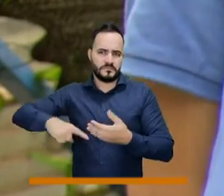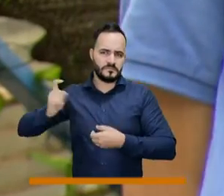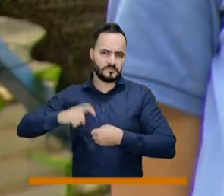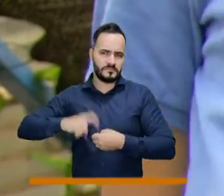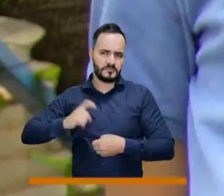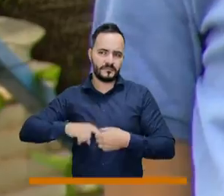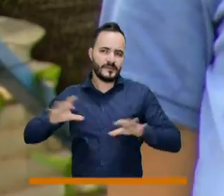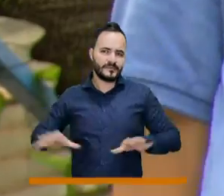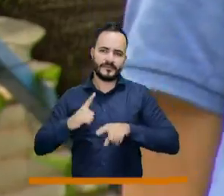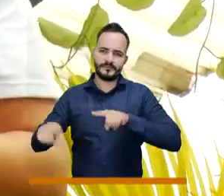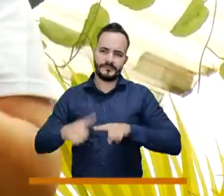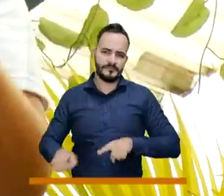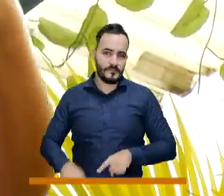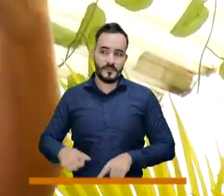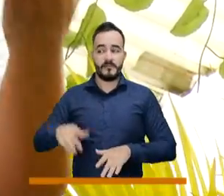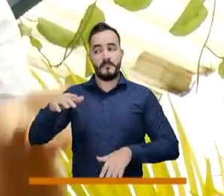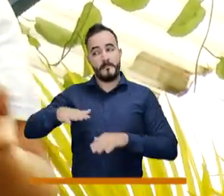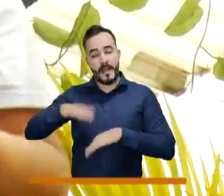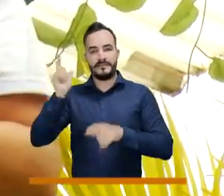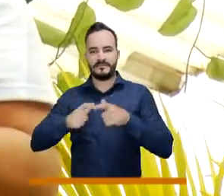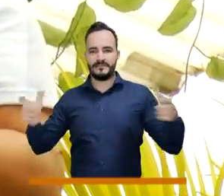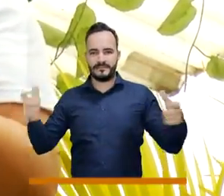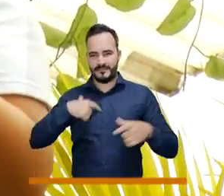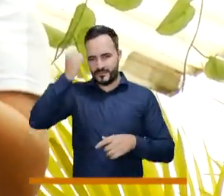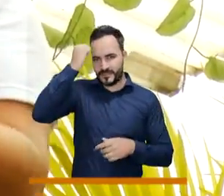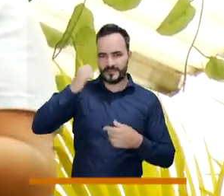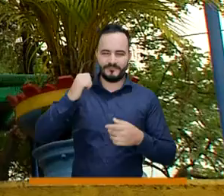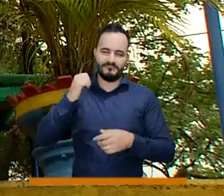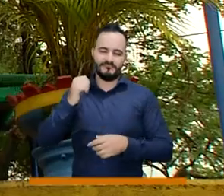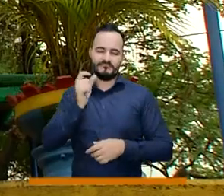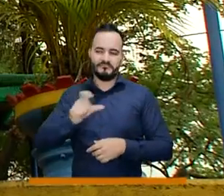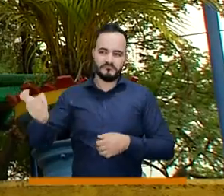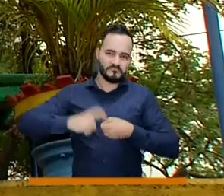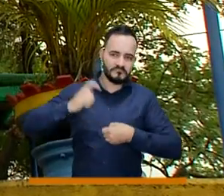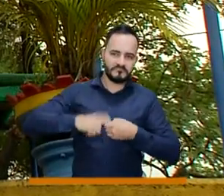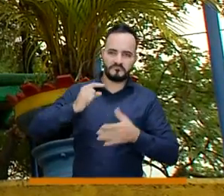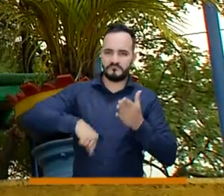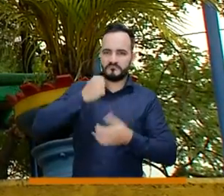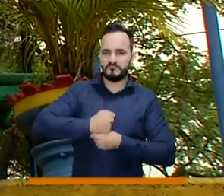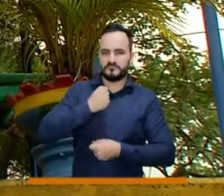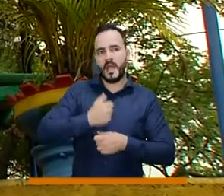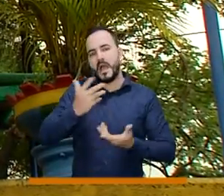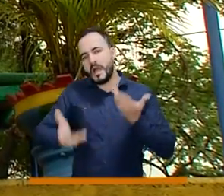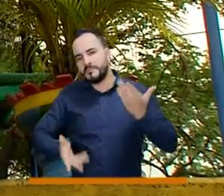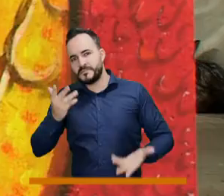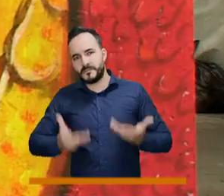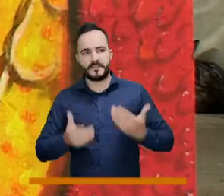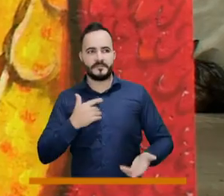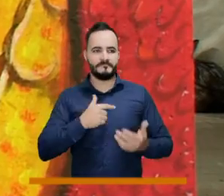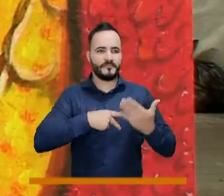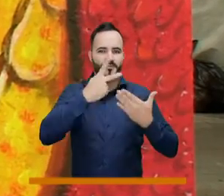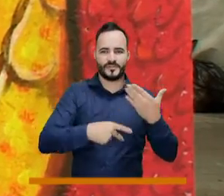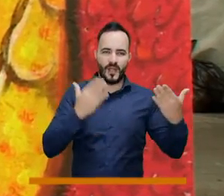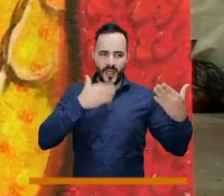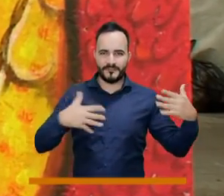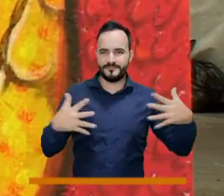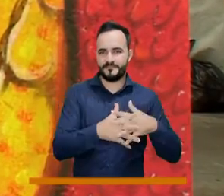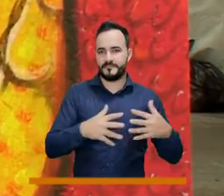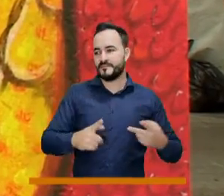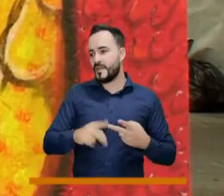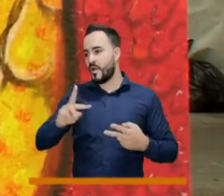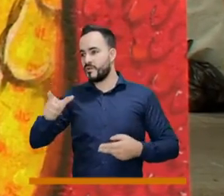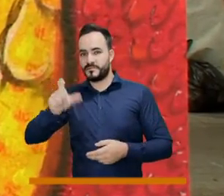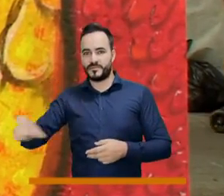son docentes, profesores, en diferentes actividades, en diferentes modalidades, señoras empoderadas que venden. Por ejemplo, en